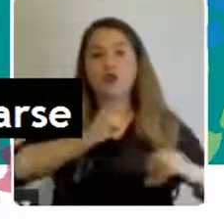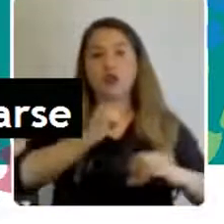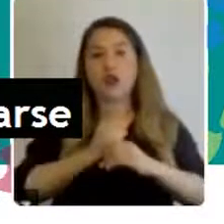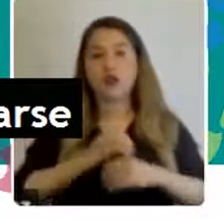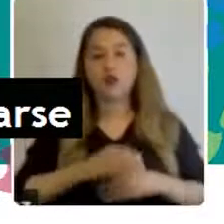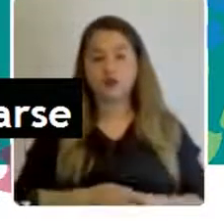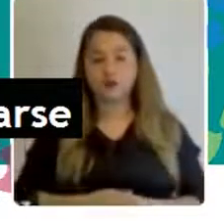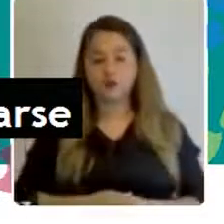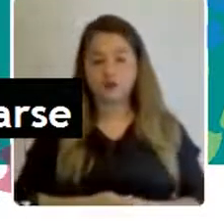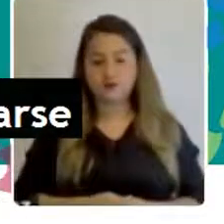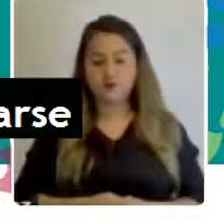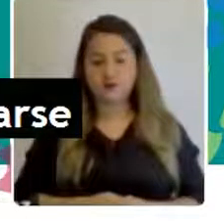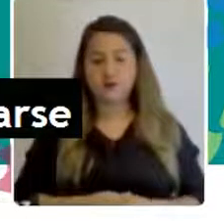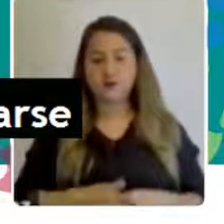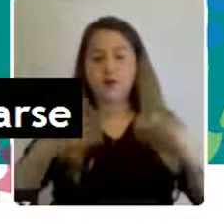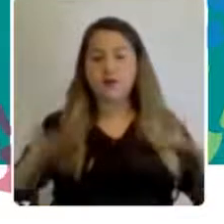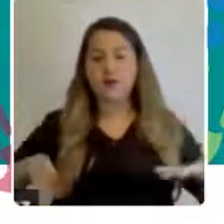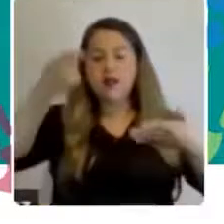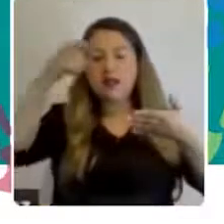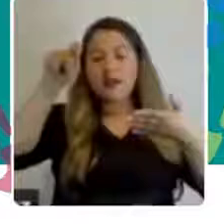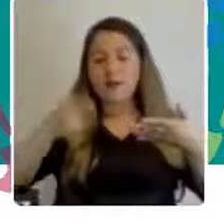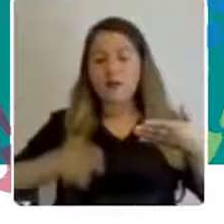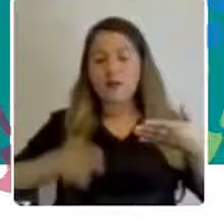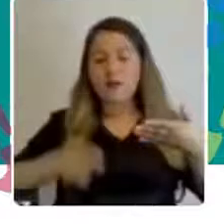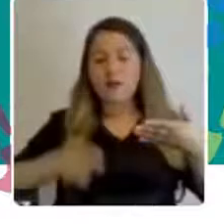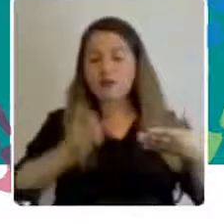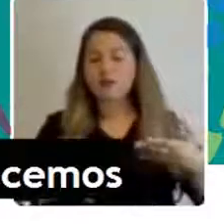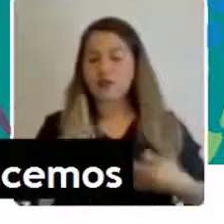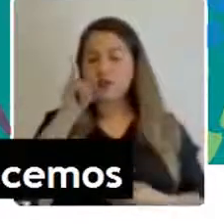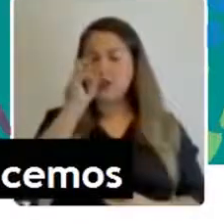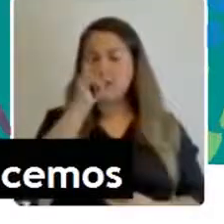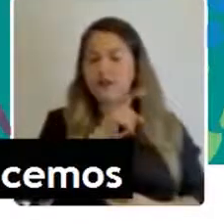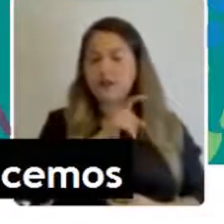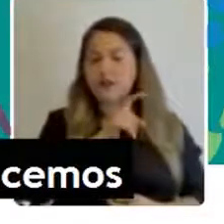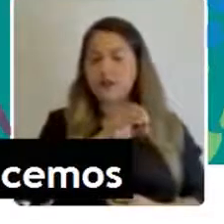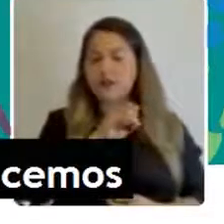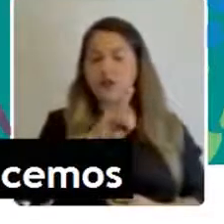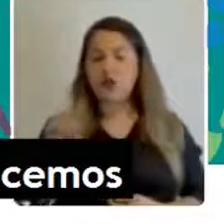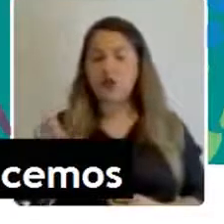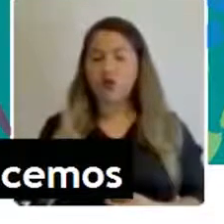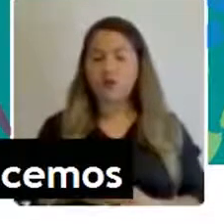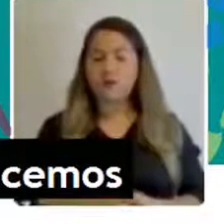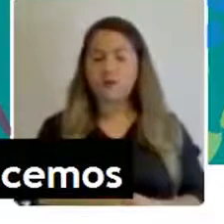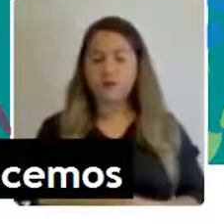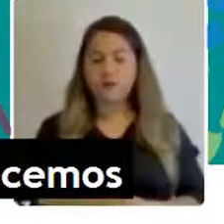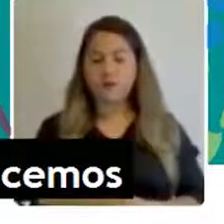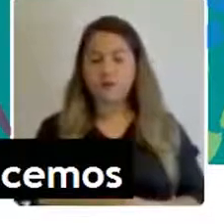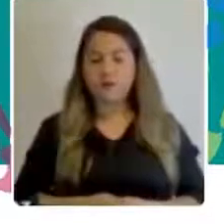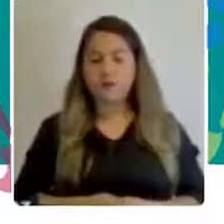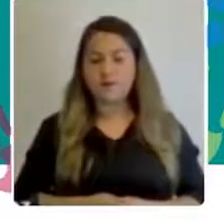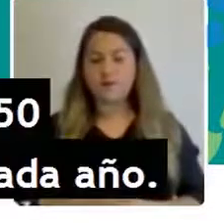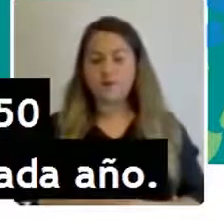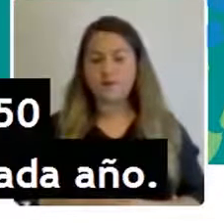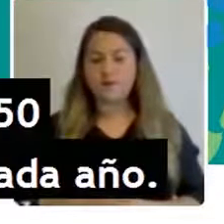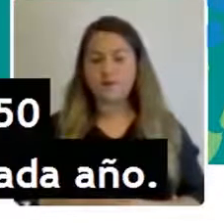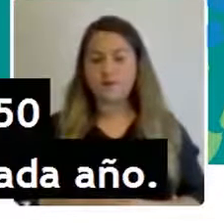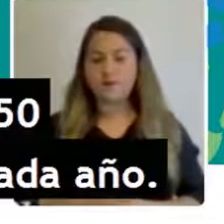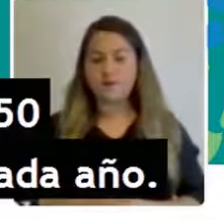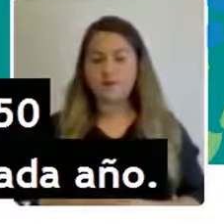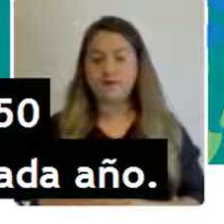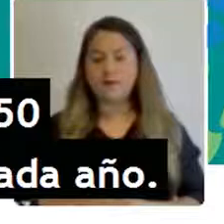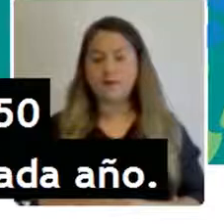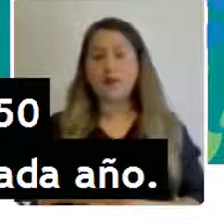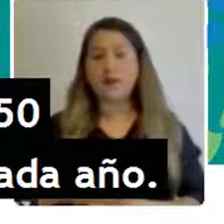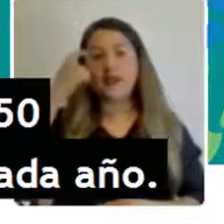hasta diagnosticarse y son muy difíciles de tratar. Aún con todas las enfermedades que conocemos, creemos que